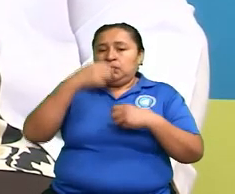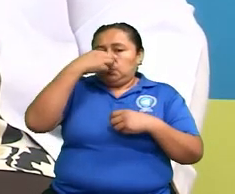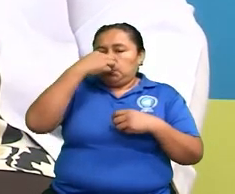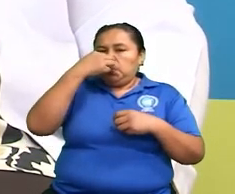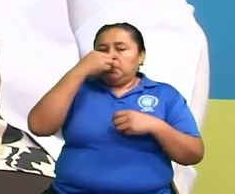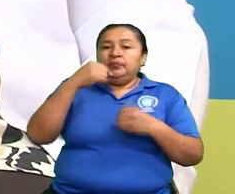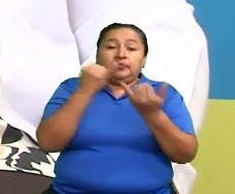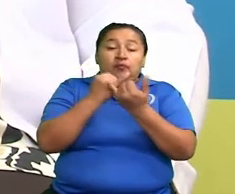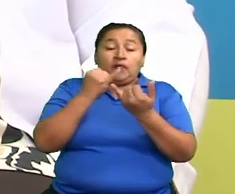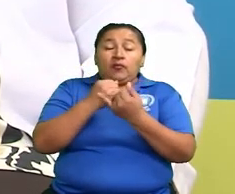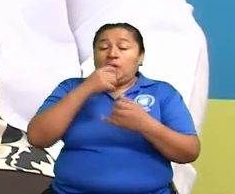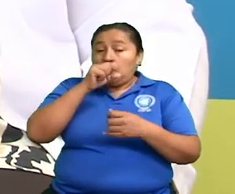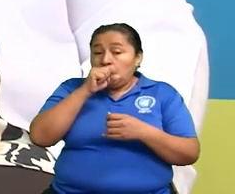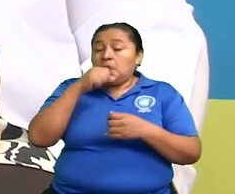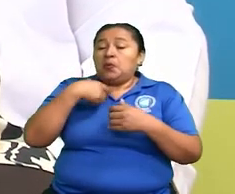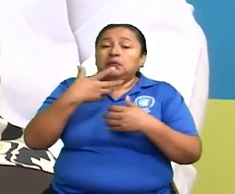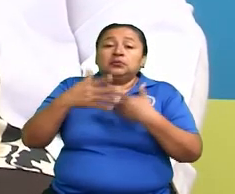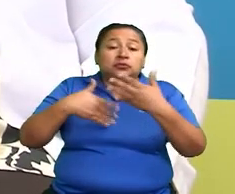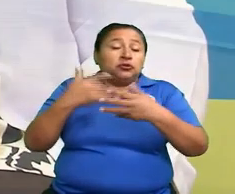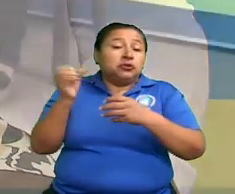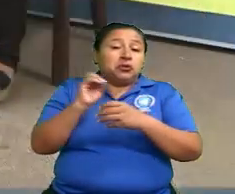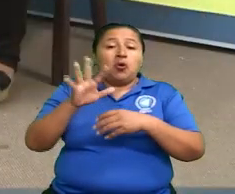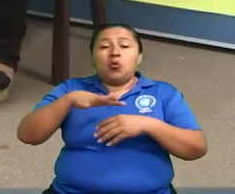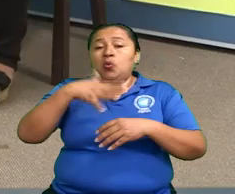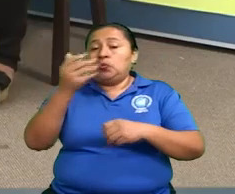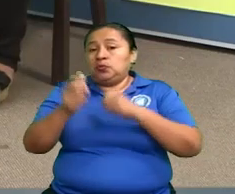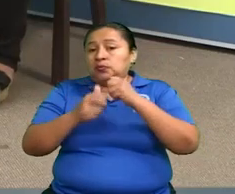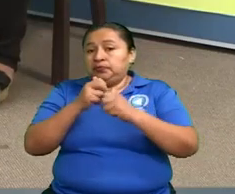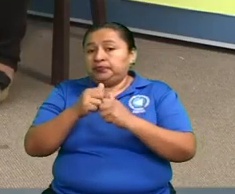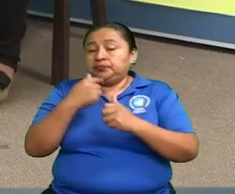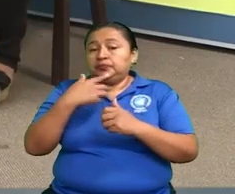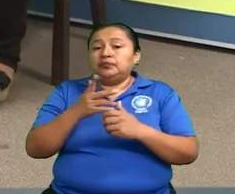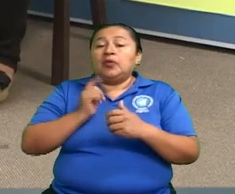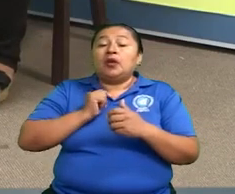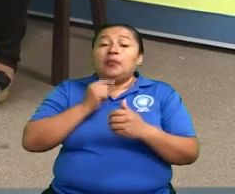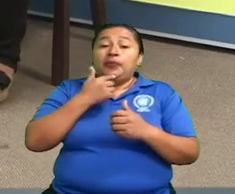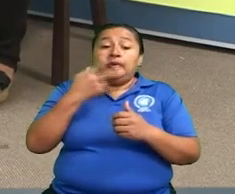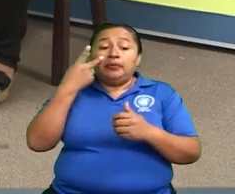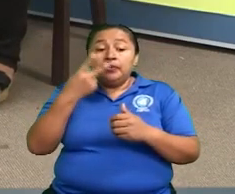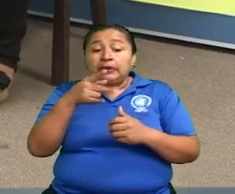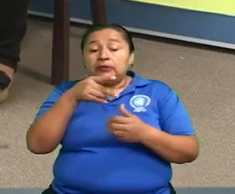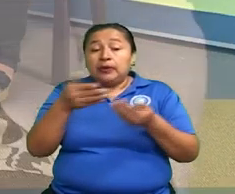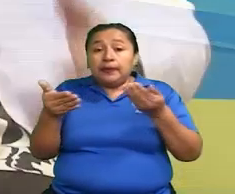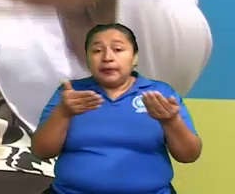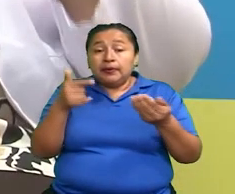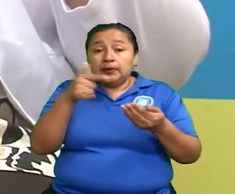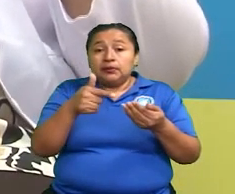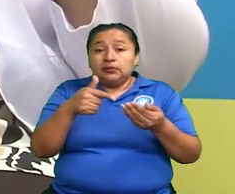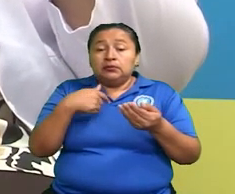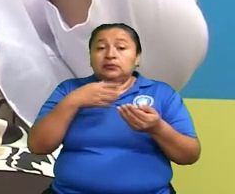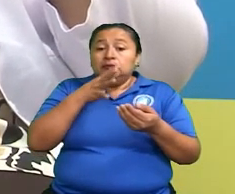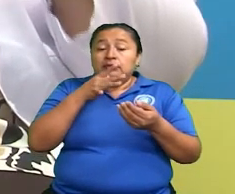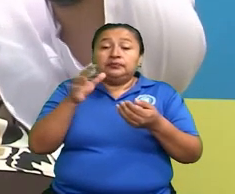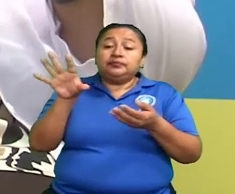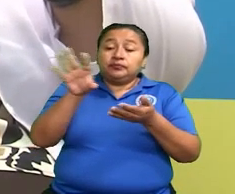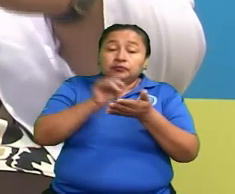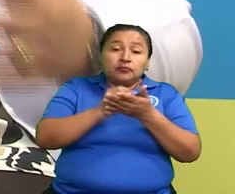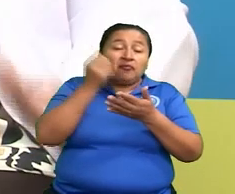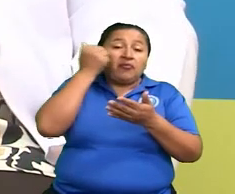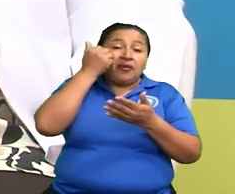como la tuberculosis, pero tiene otras complicaciones. ¿Por qué? Porque vamos viendo a nuestro niño, el niño que va adquiriendo